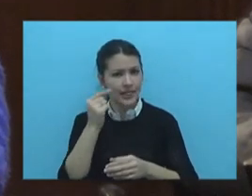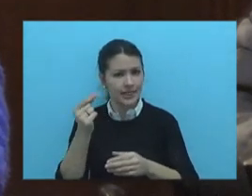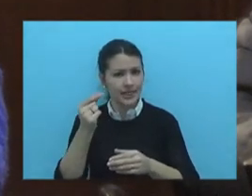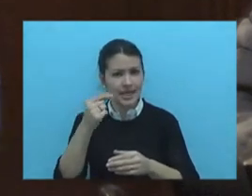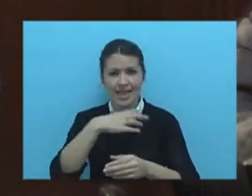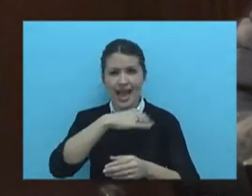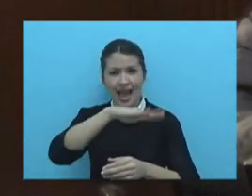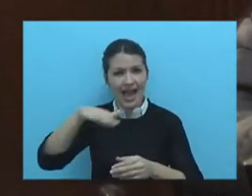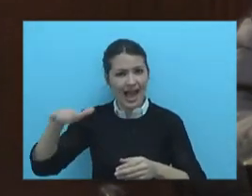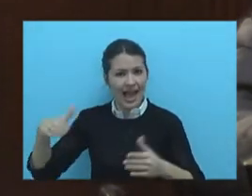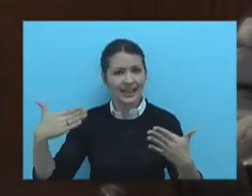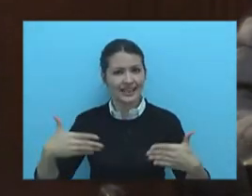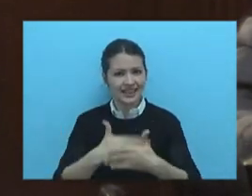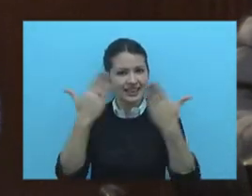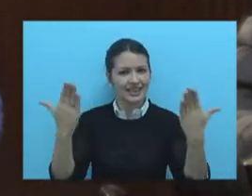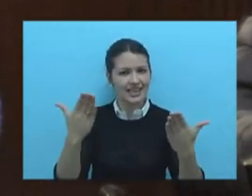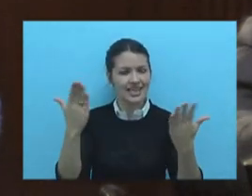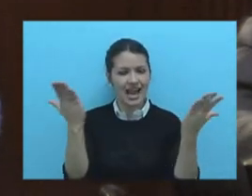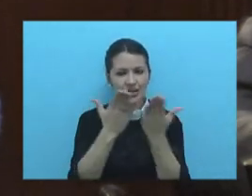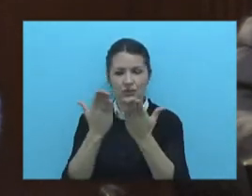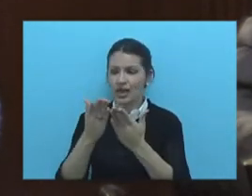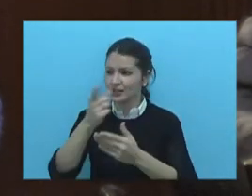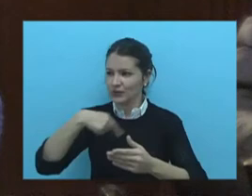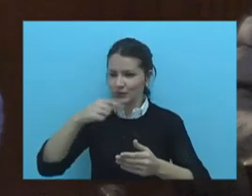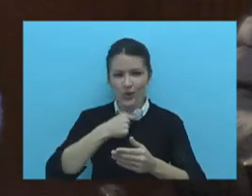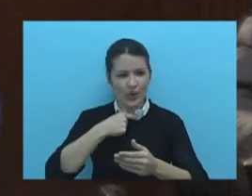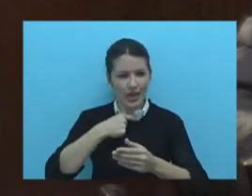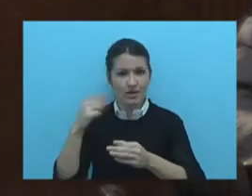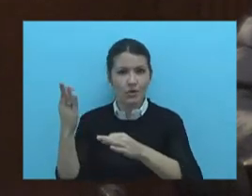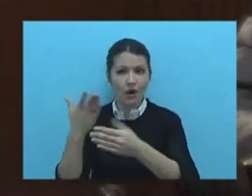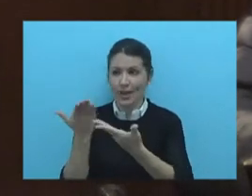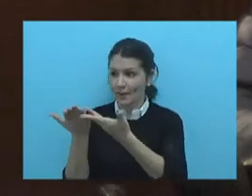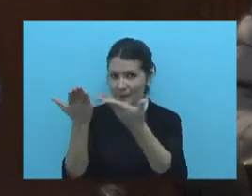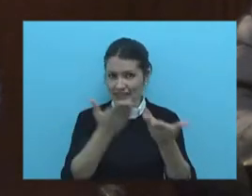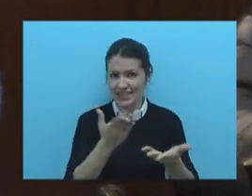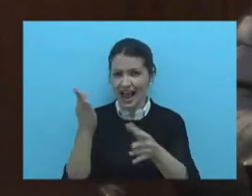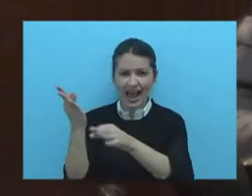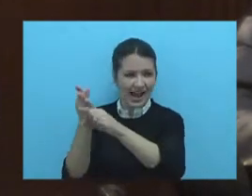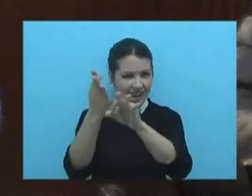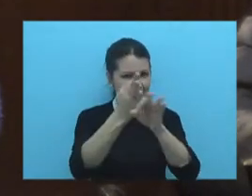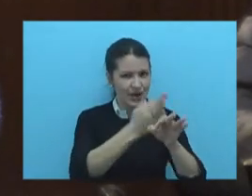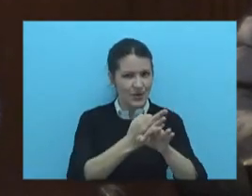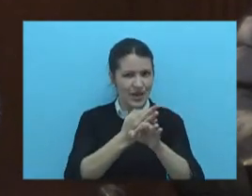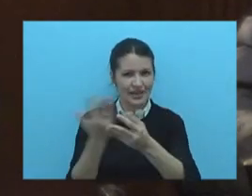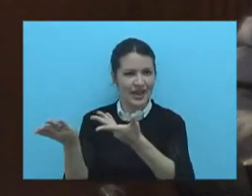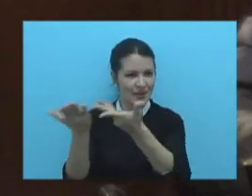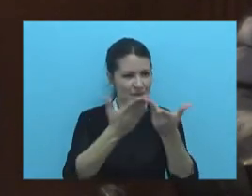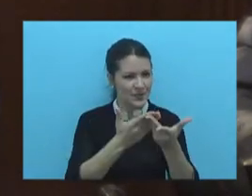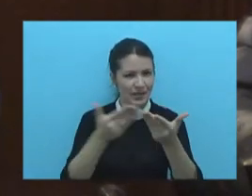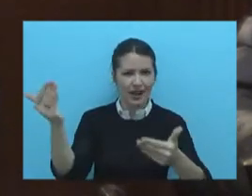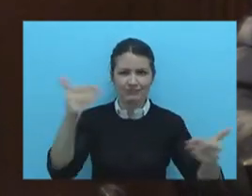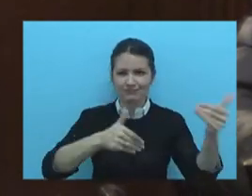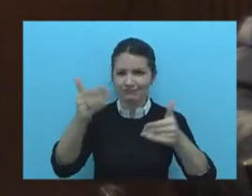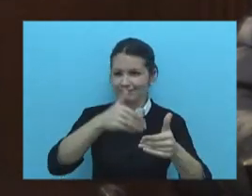que otras escuelas se acerquen a la nuestra y hacer juegos y